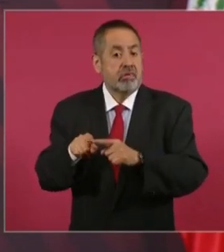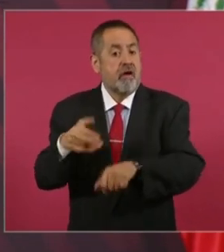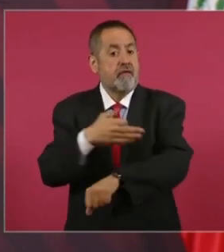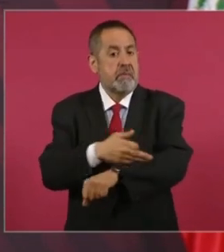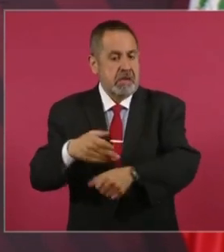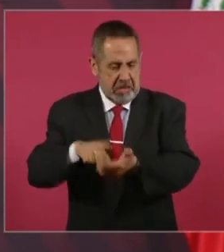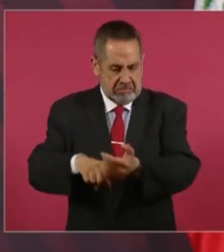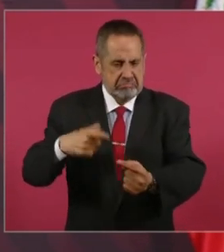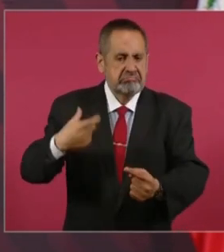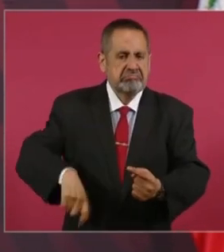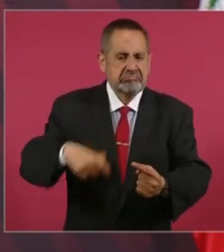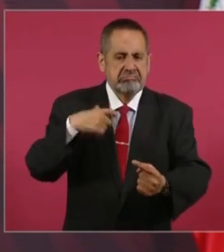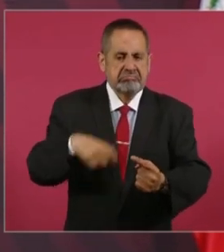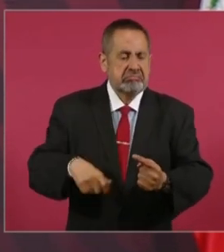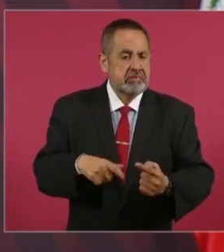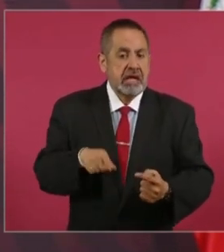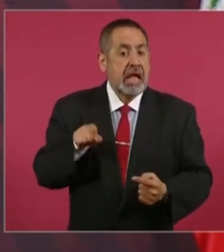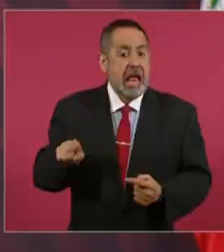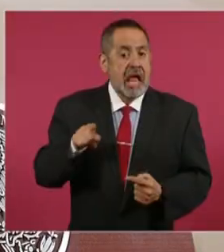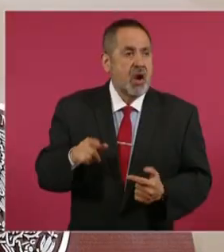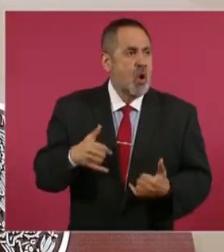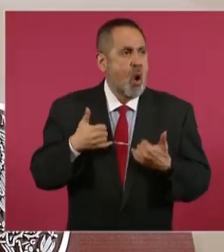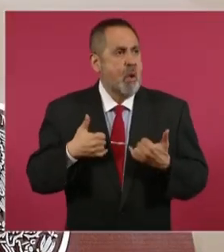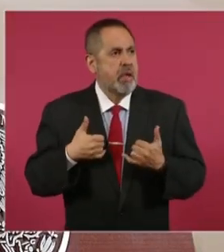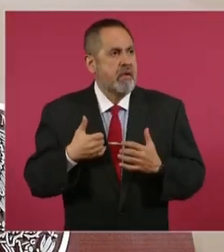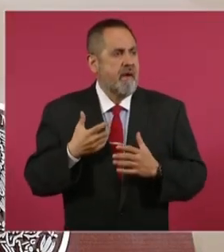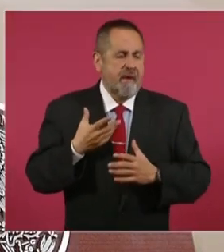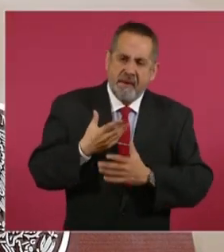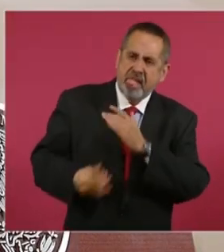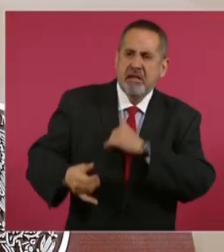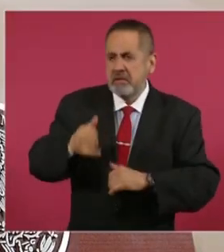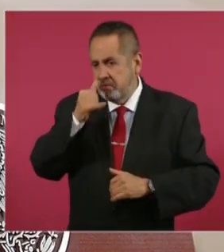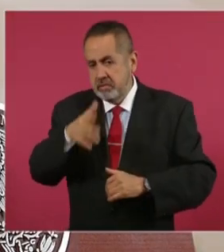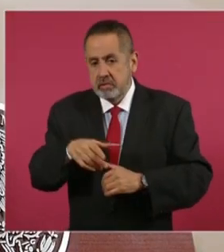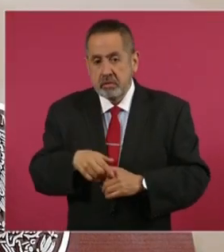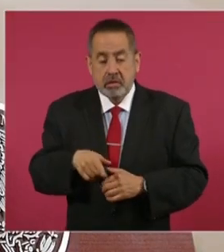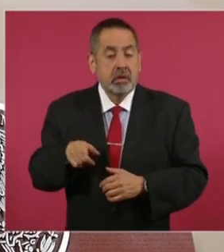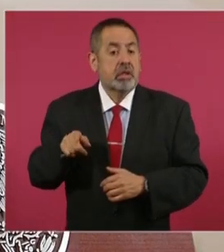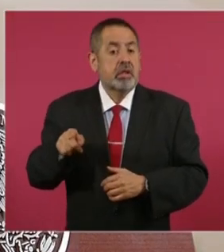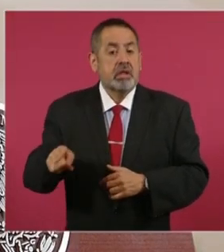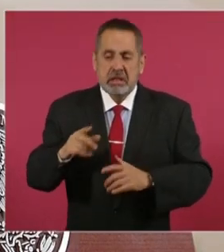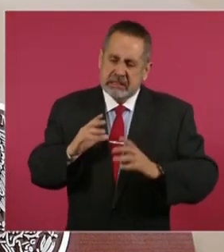acaudalada y por la educación. La